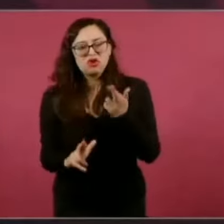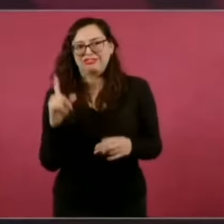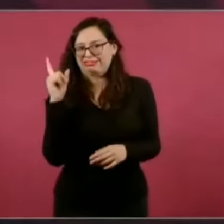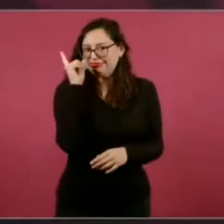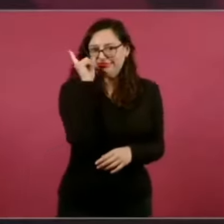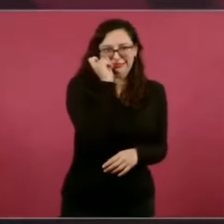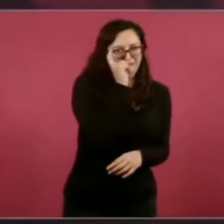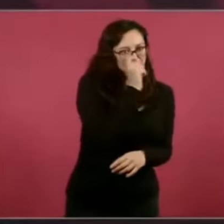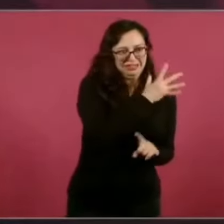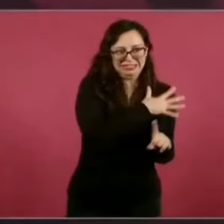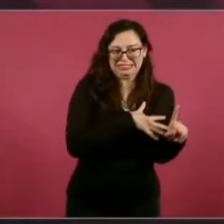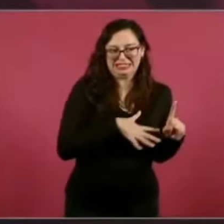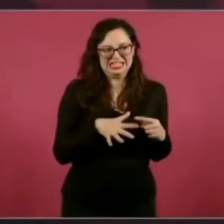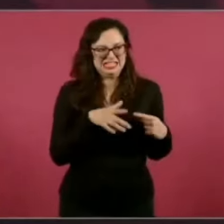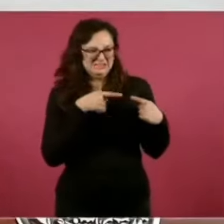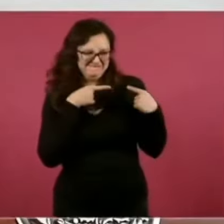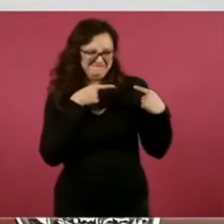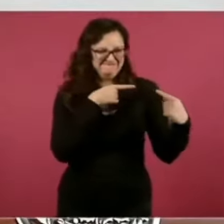porque